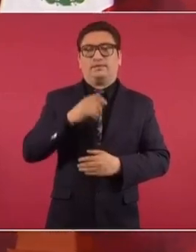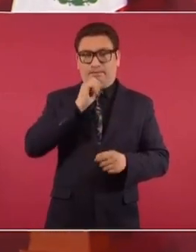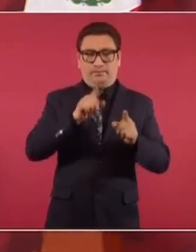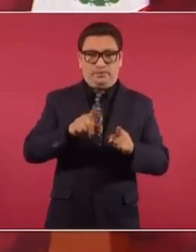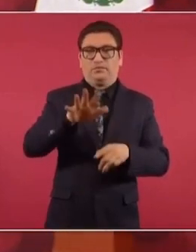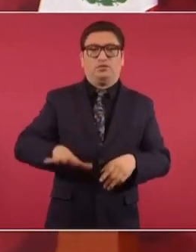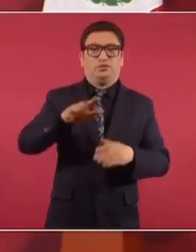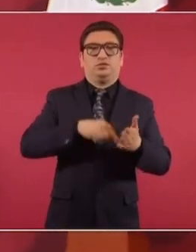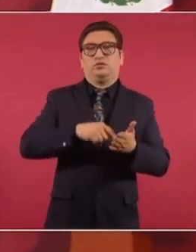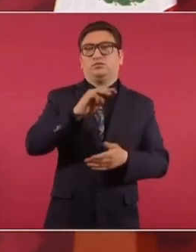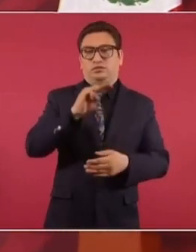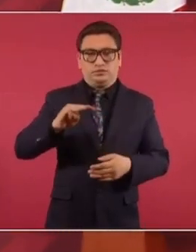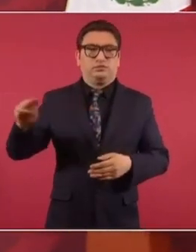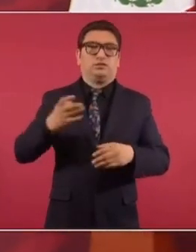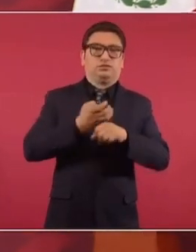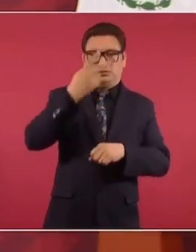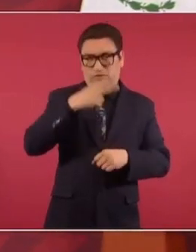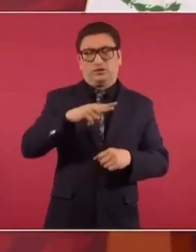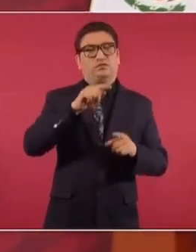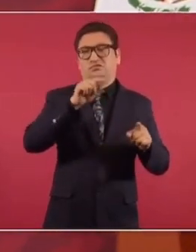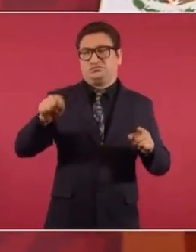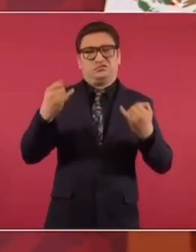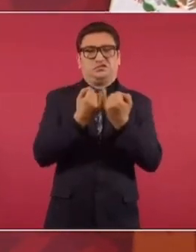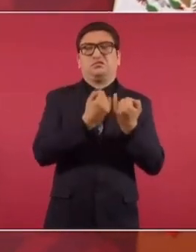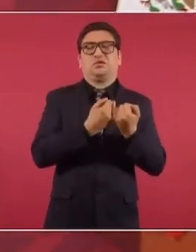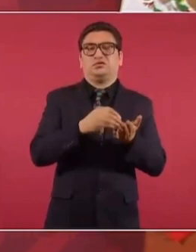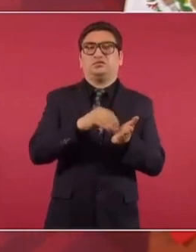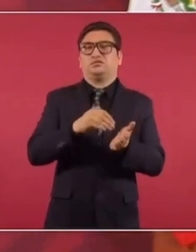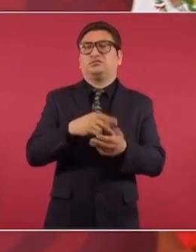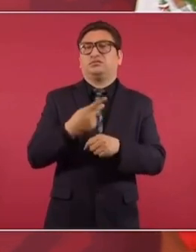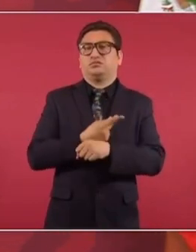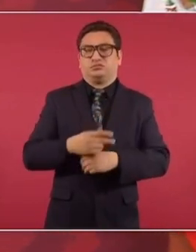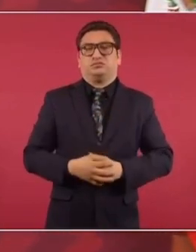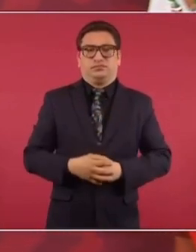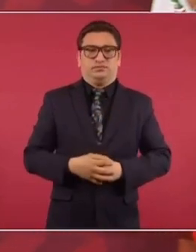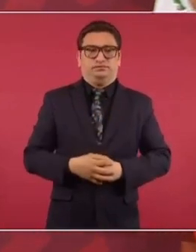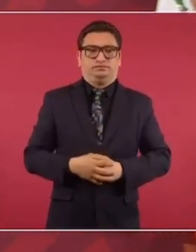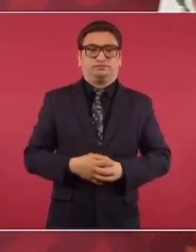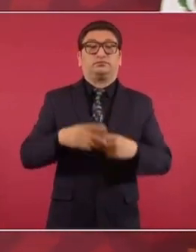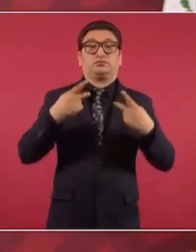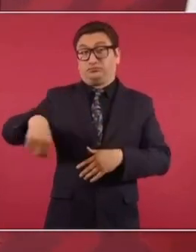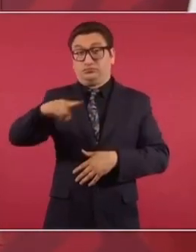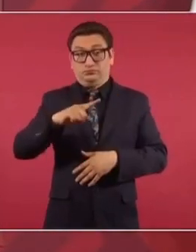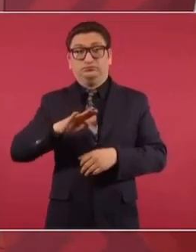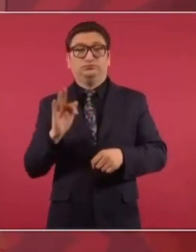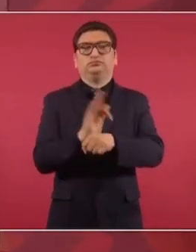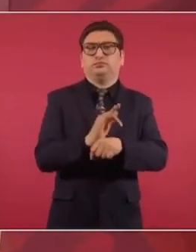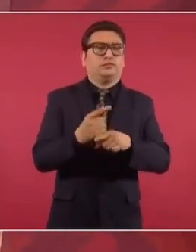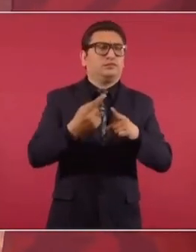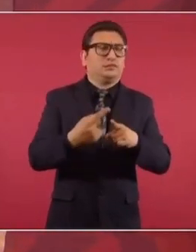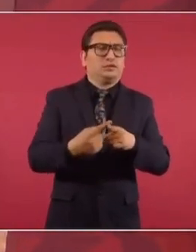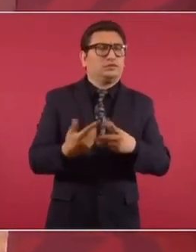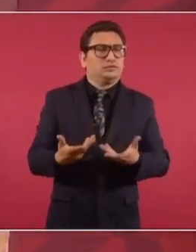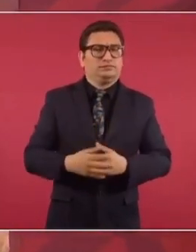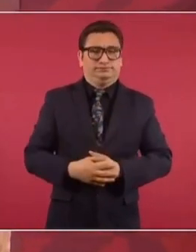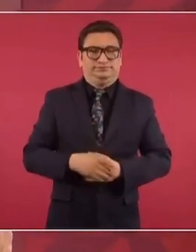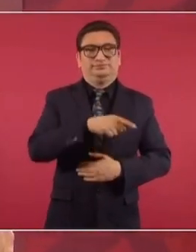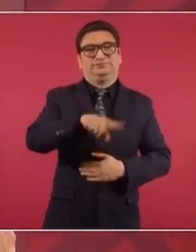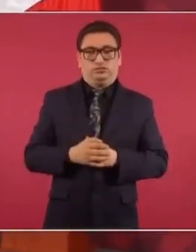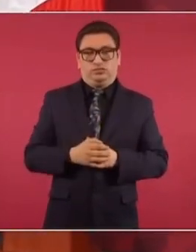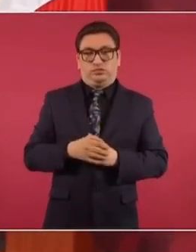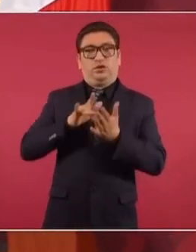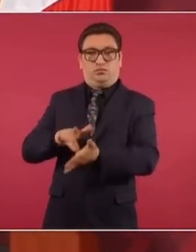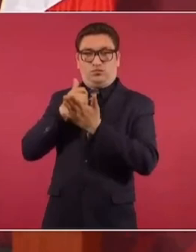para la Tierra Caliente de Michoacán y del Estado de México, todavía hay población que protege a estos